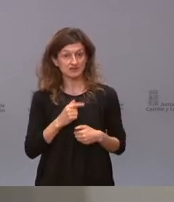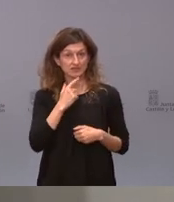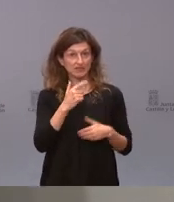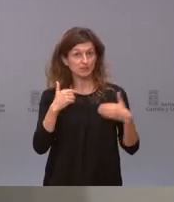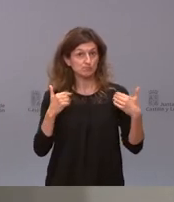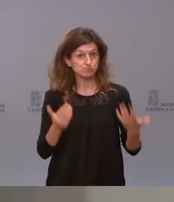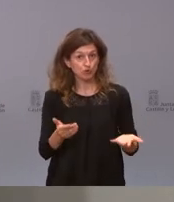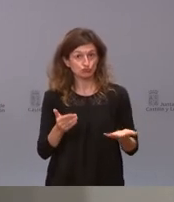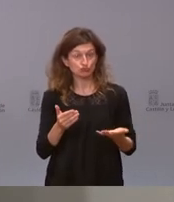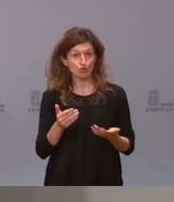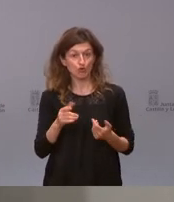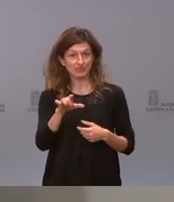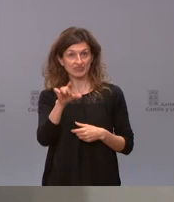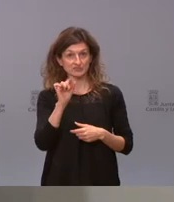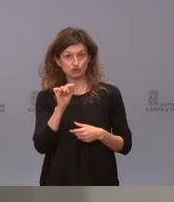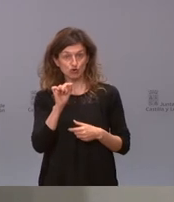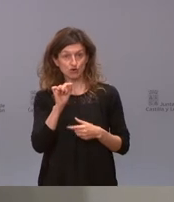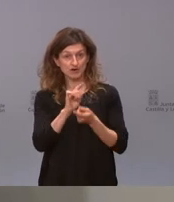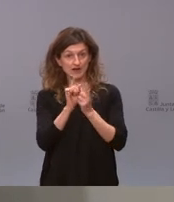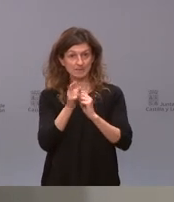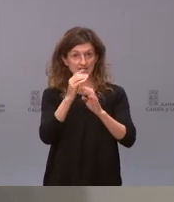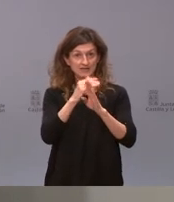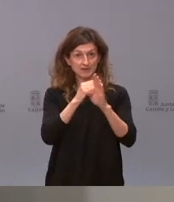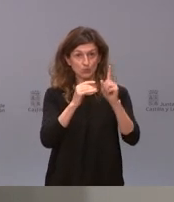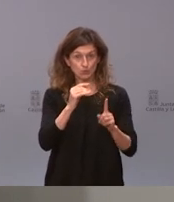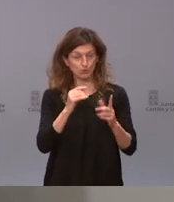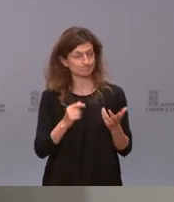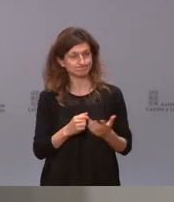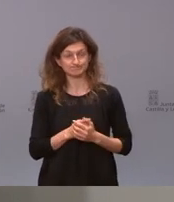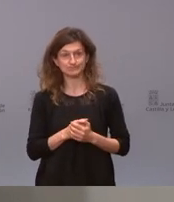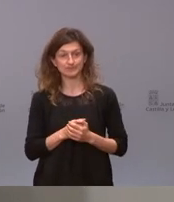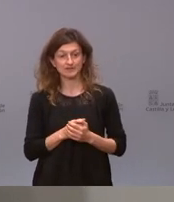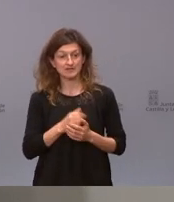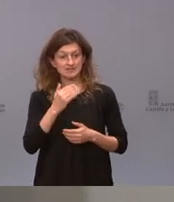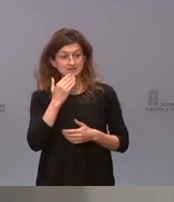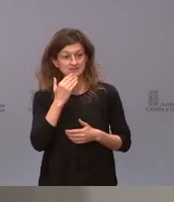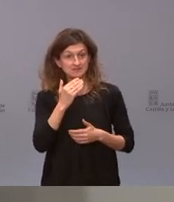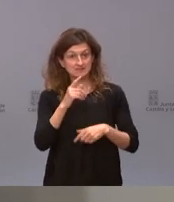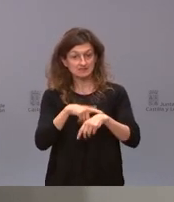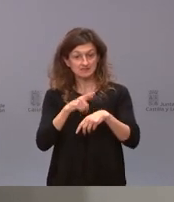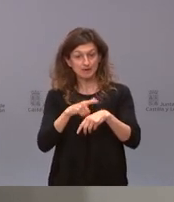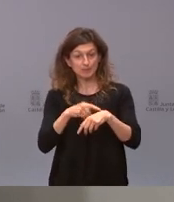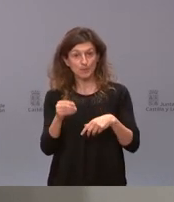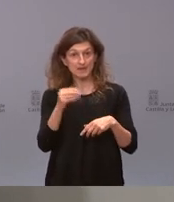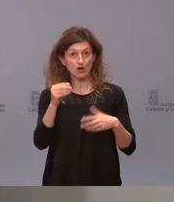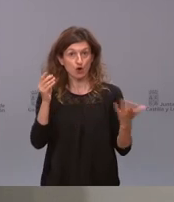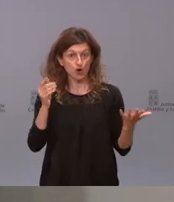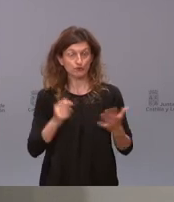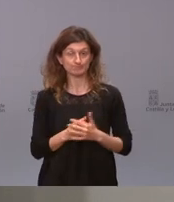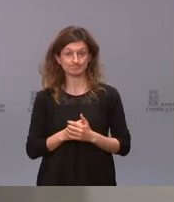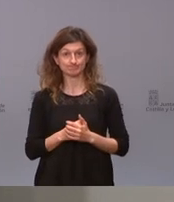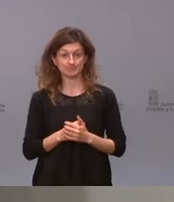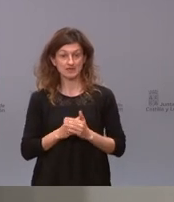tomar decisiones de bajar si pasado este este tiempo esto va mejorando y se